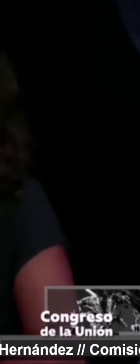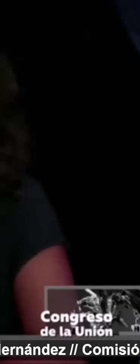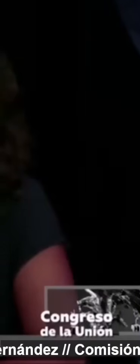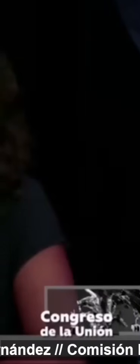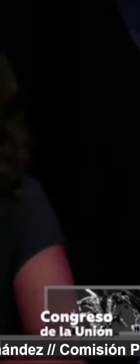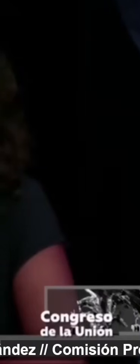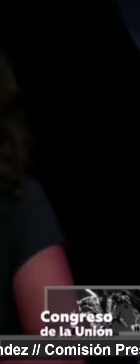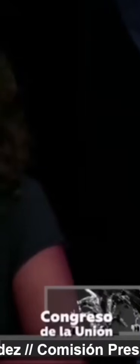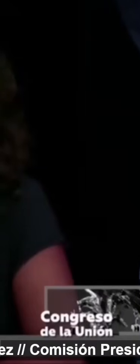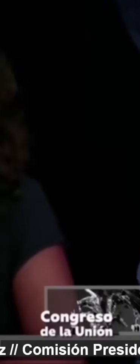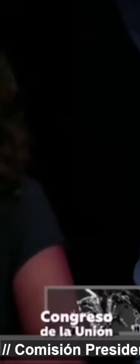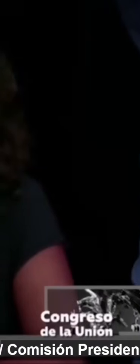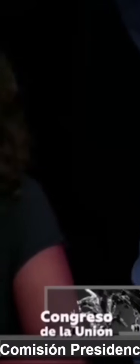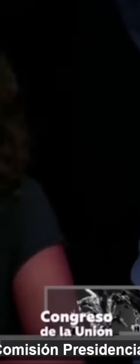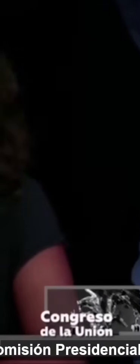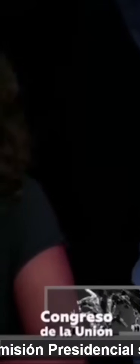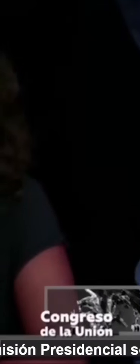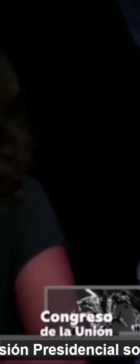quienes